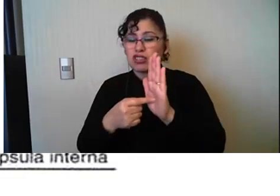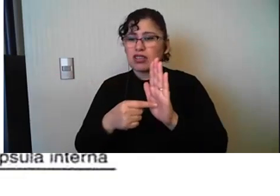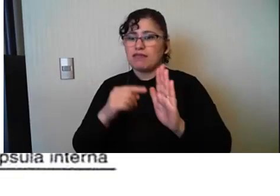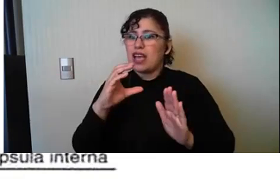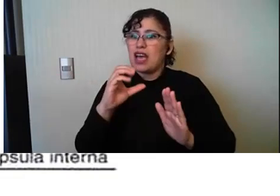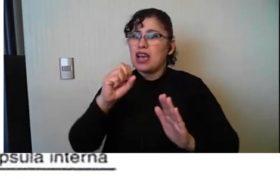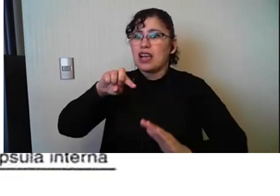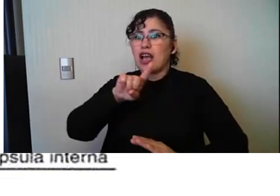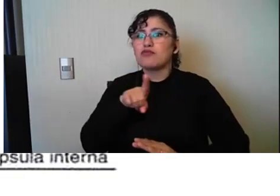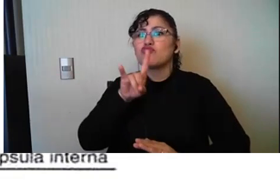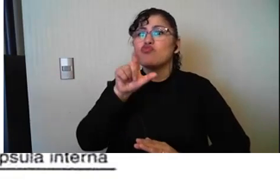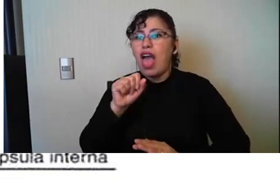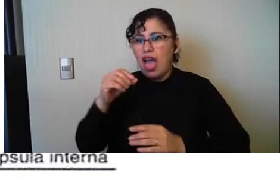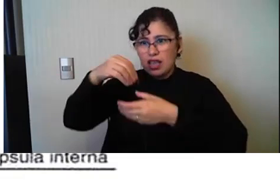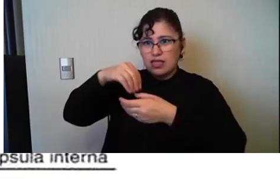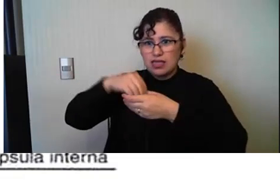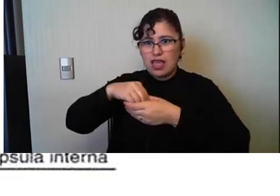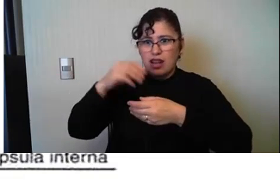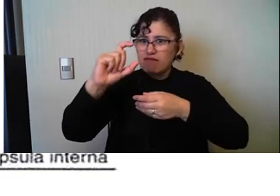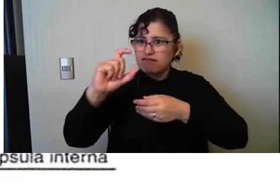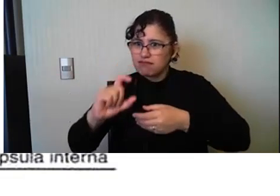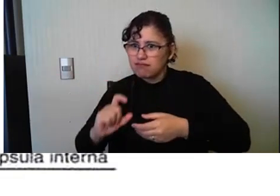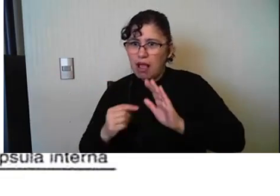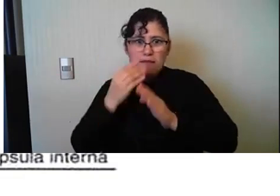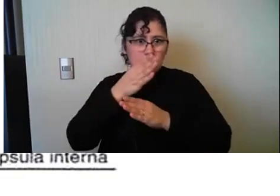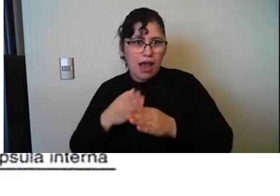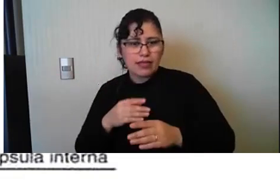el corte de esto es eso que está ahí.